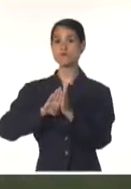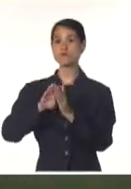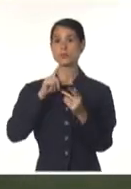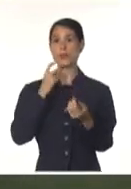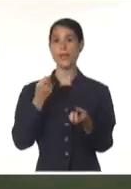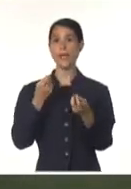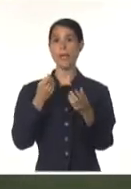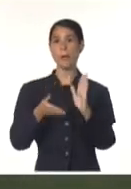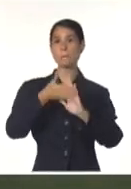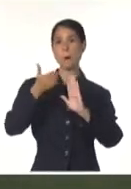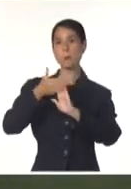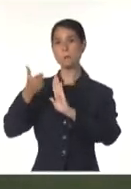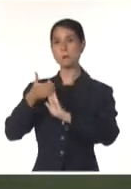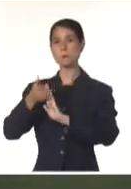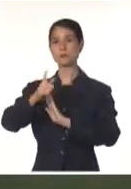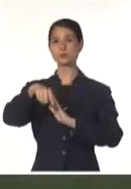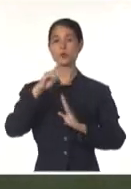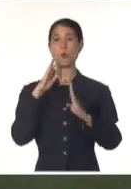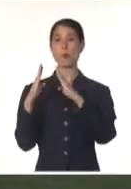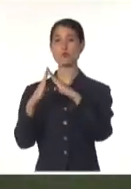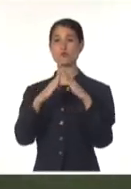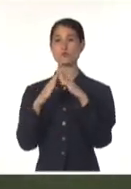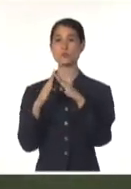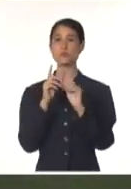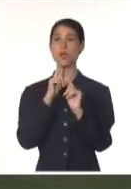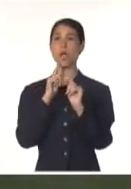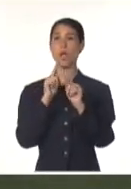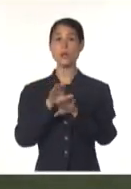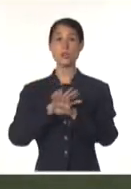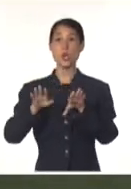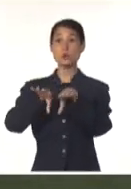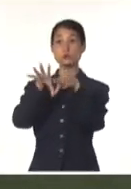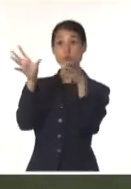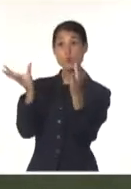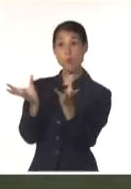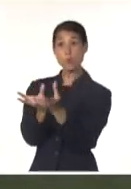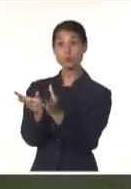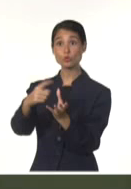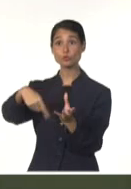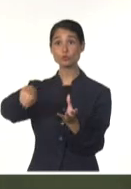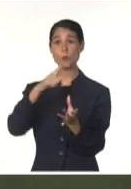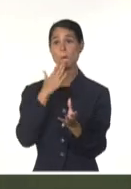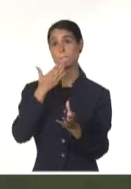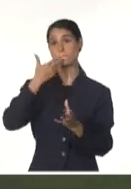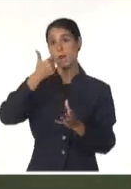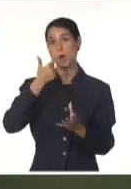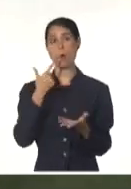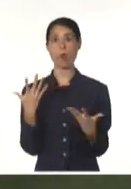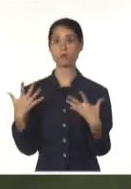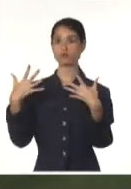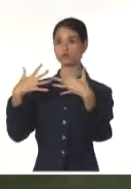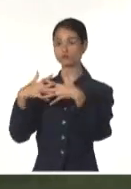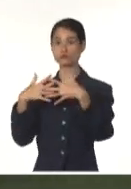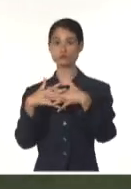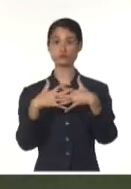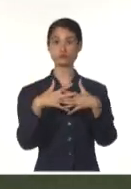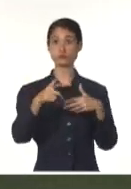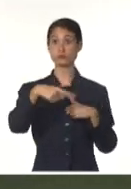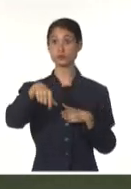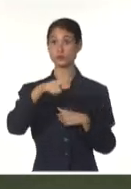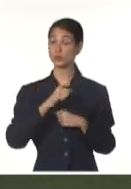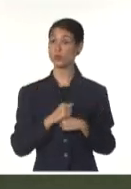una comunidad global de futuro compartido, de una comunidad global de seguridad, de una comunidad global también para